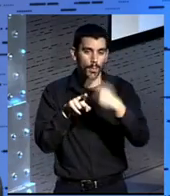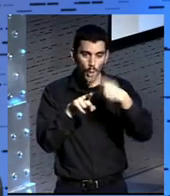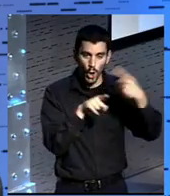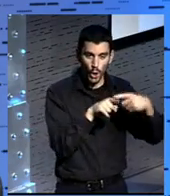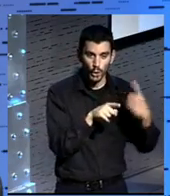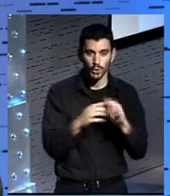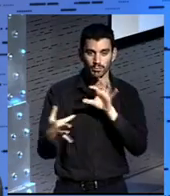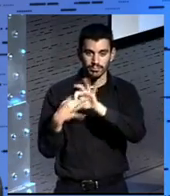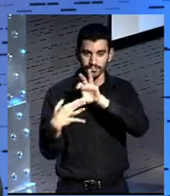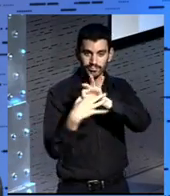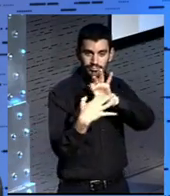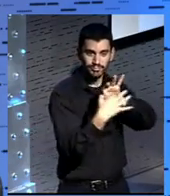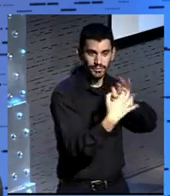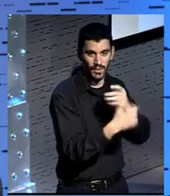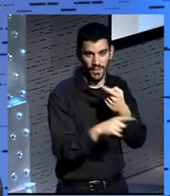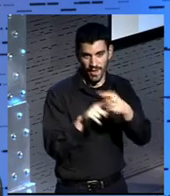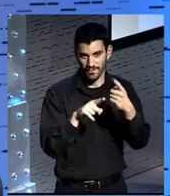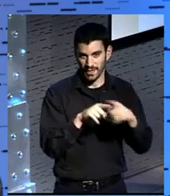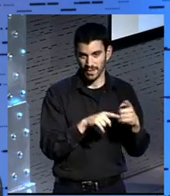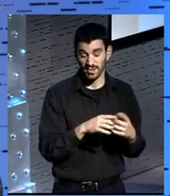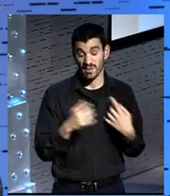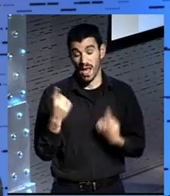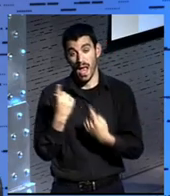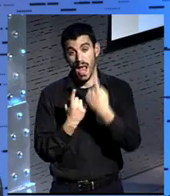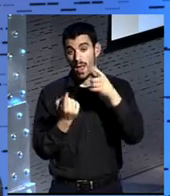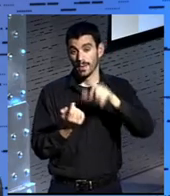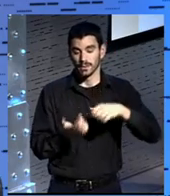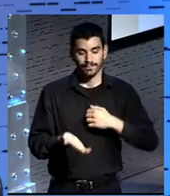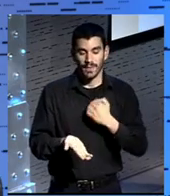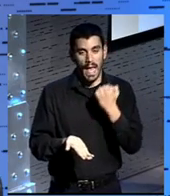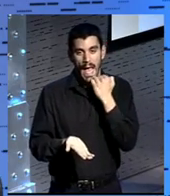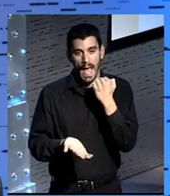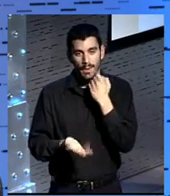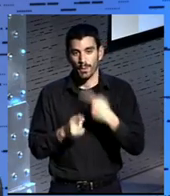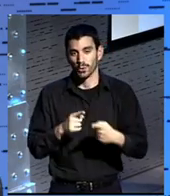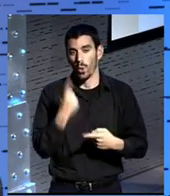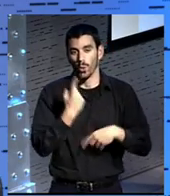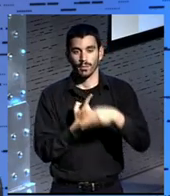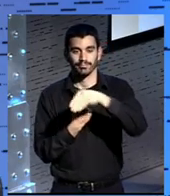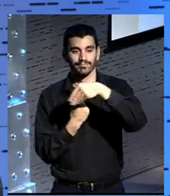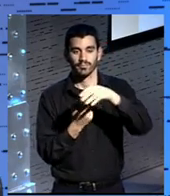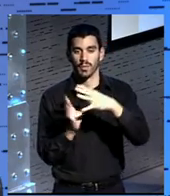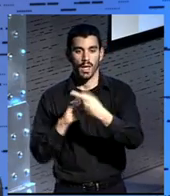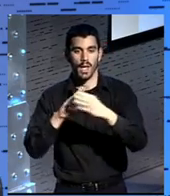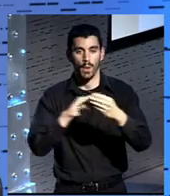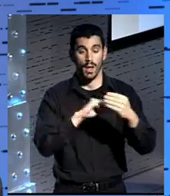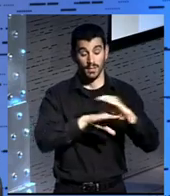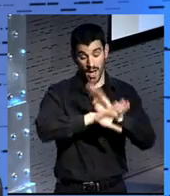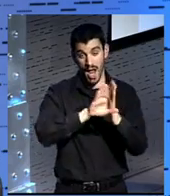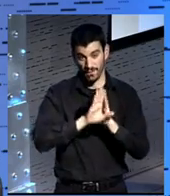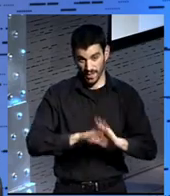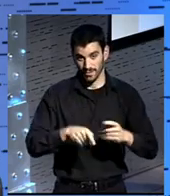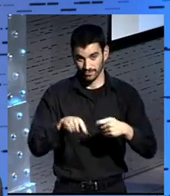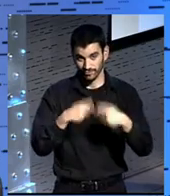del catálogo que han permitido que tengamos ahora unas heridas que cerrar. Pero eso no significa que tengamos que desterrar